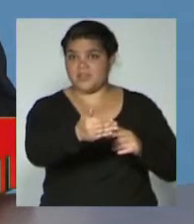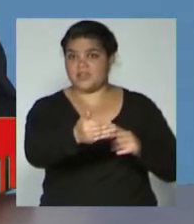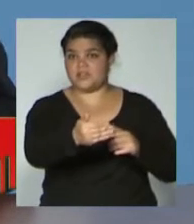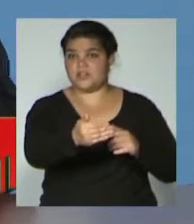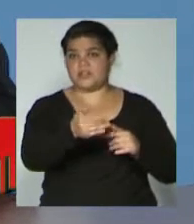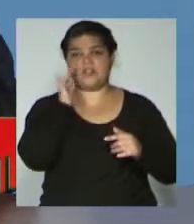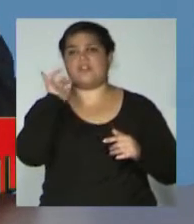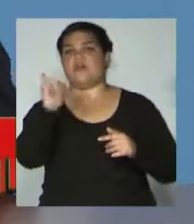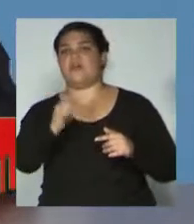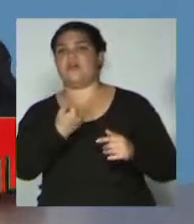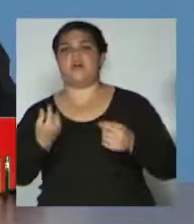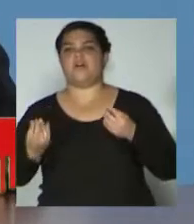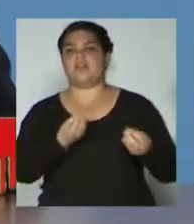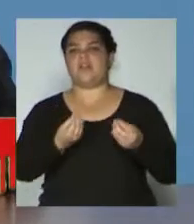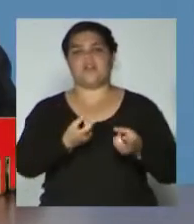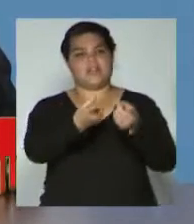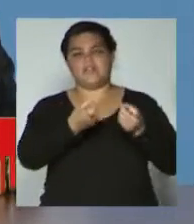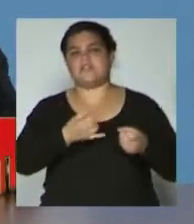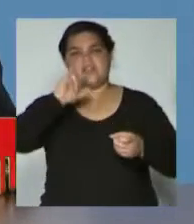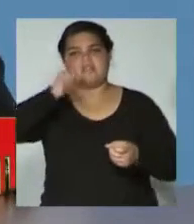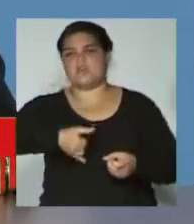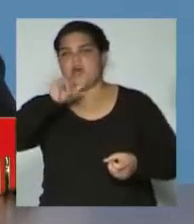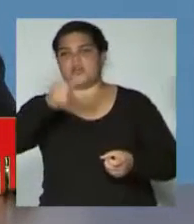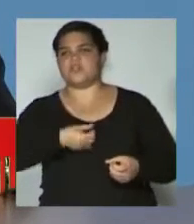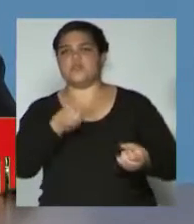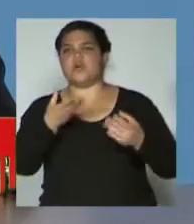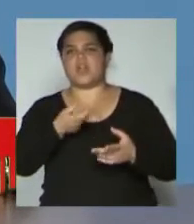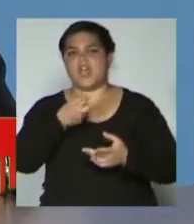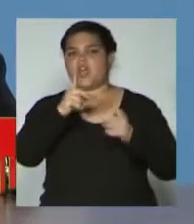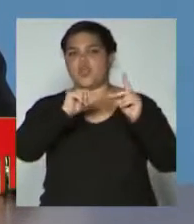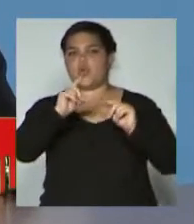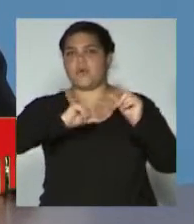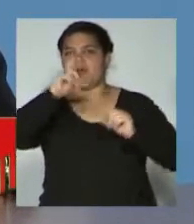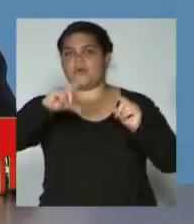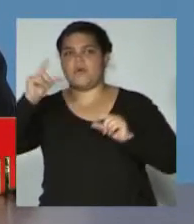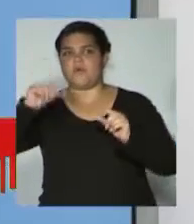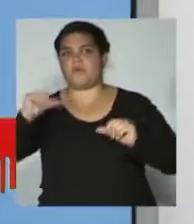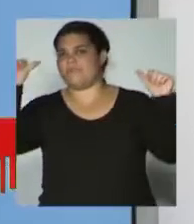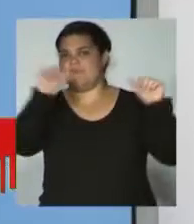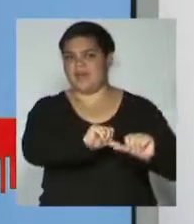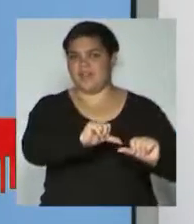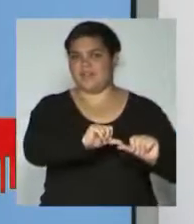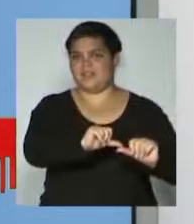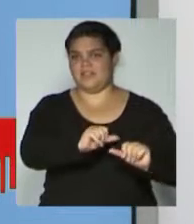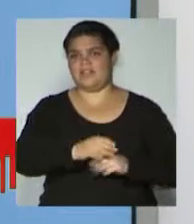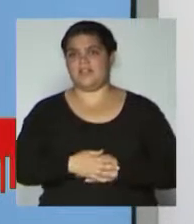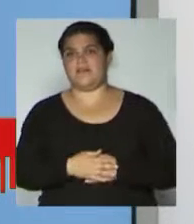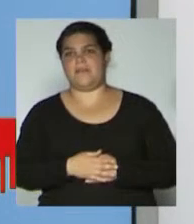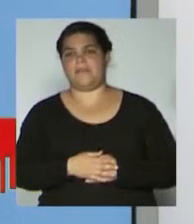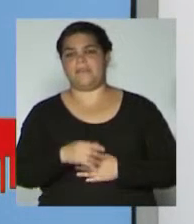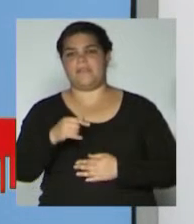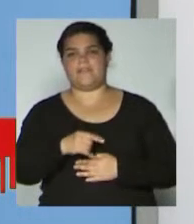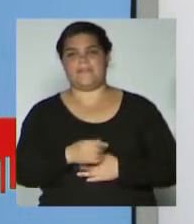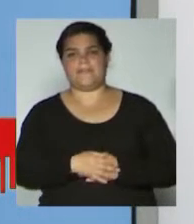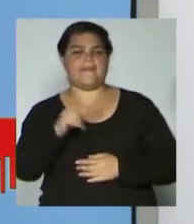evidentemente es porque necesitan redoblar esa apuesta porque los números no le están dando. O sea, usted dice que hay un refuerzo en comunicación y en... Y en